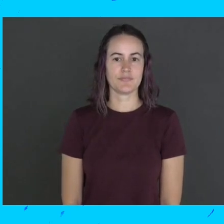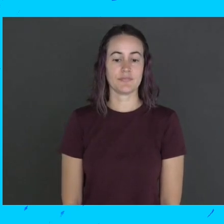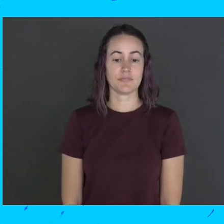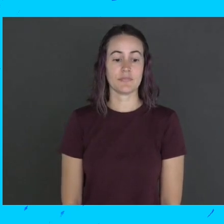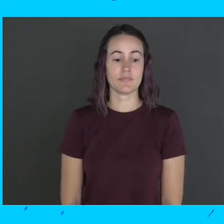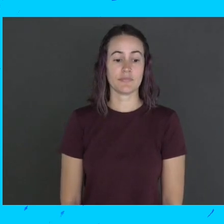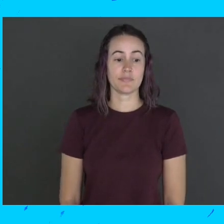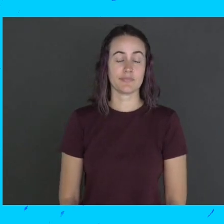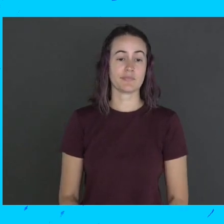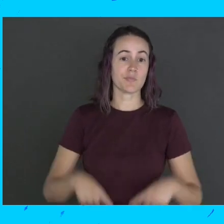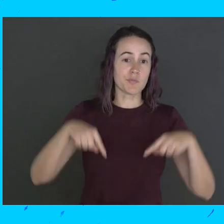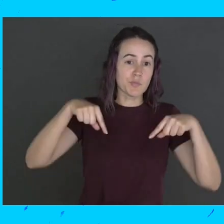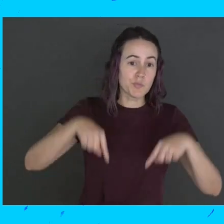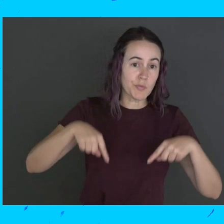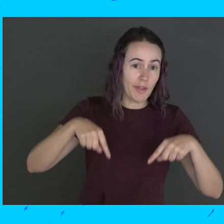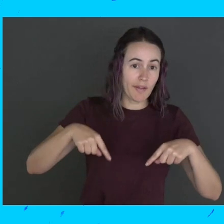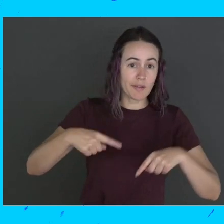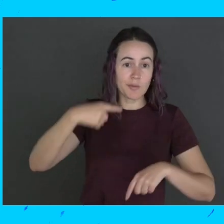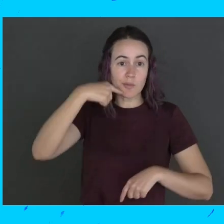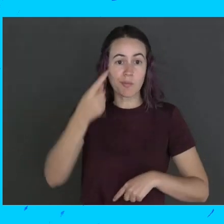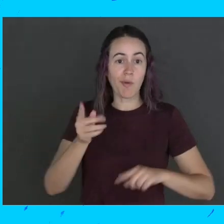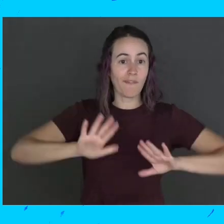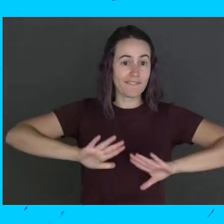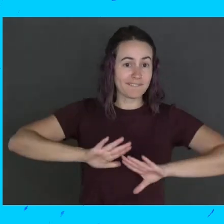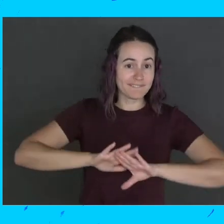más próspera para la juventud africana.